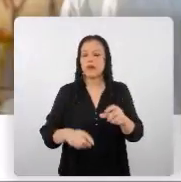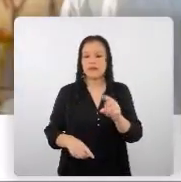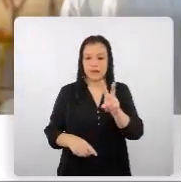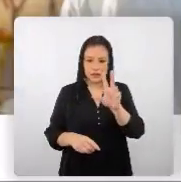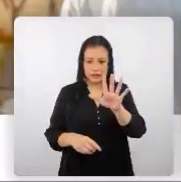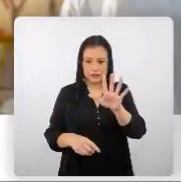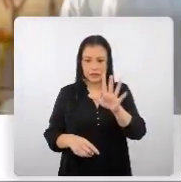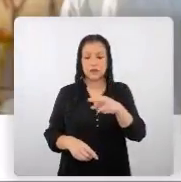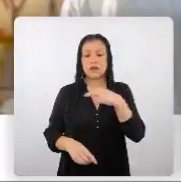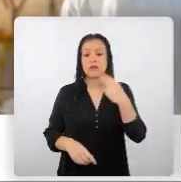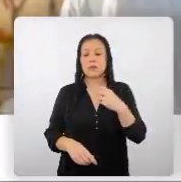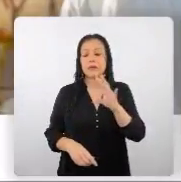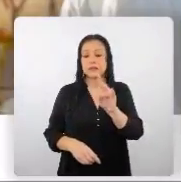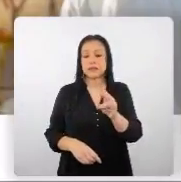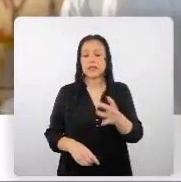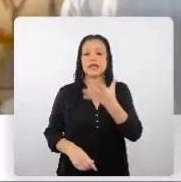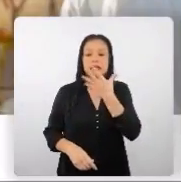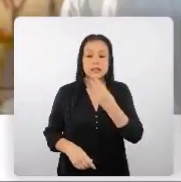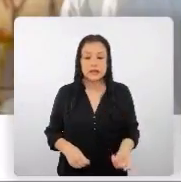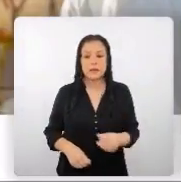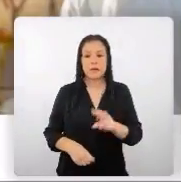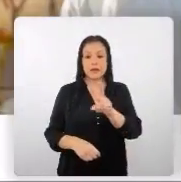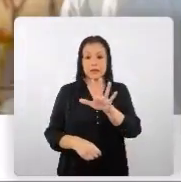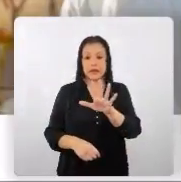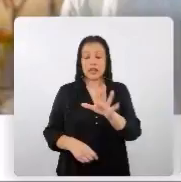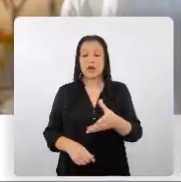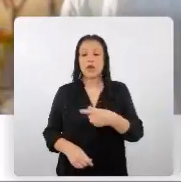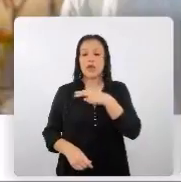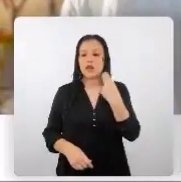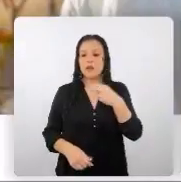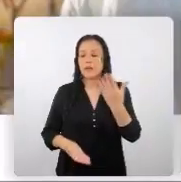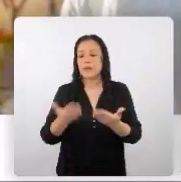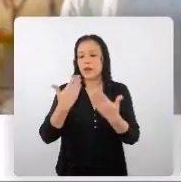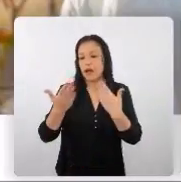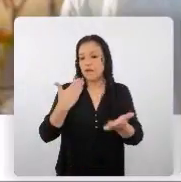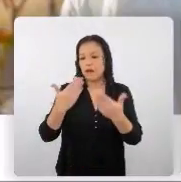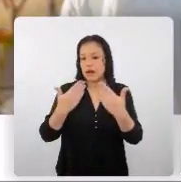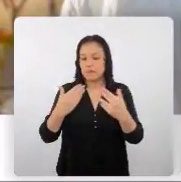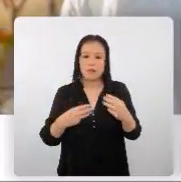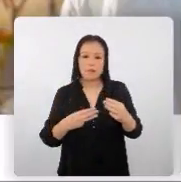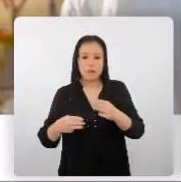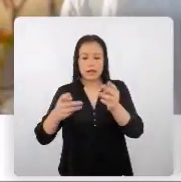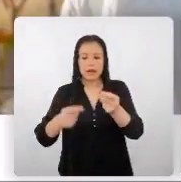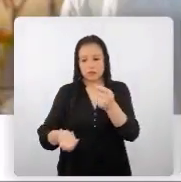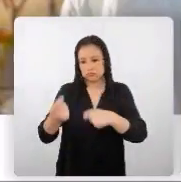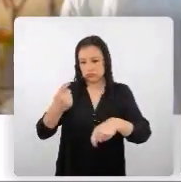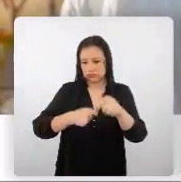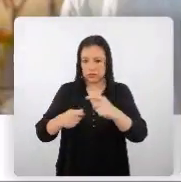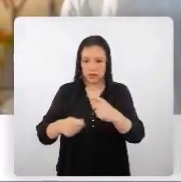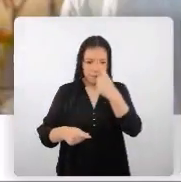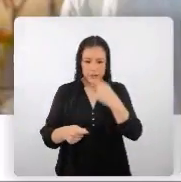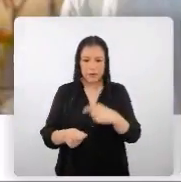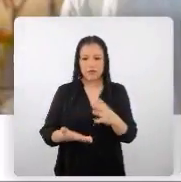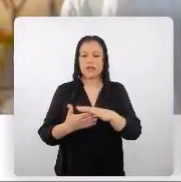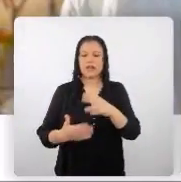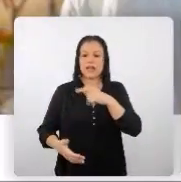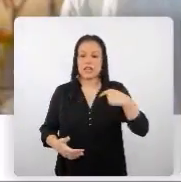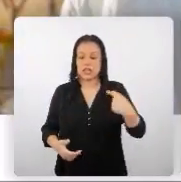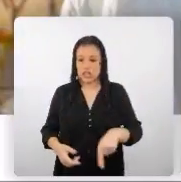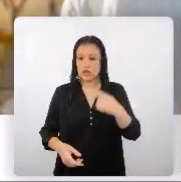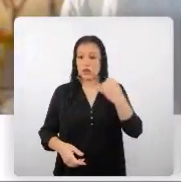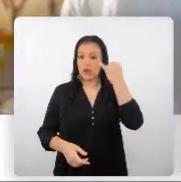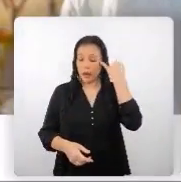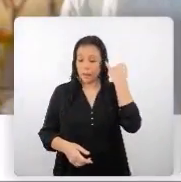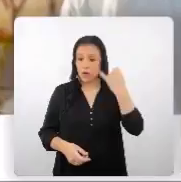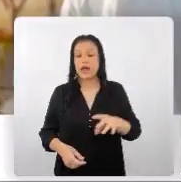el 7 de diciembre. El 25 de noviembre trataremos sobre formas de negociación y el perfil del mercado chino y japonés. Y